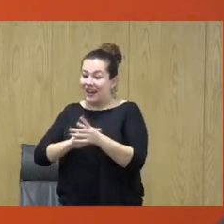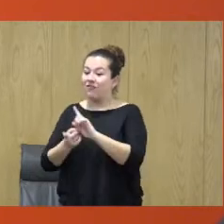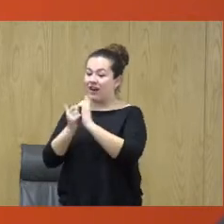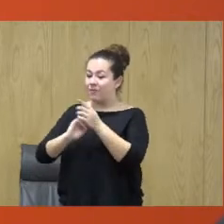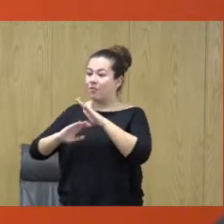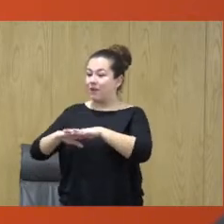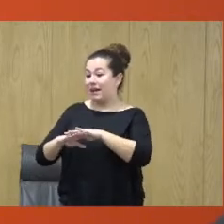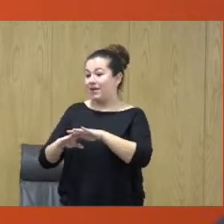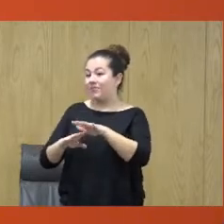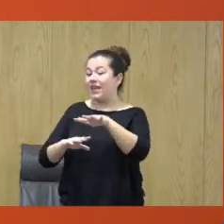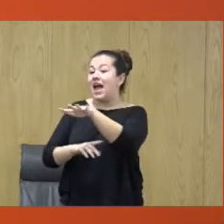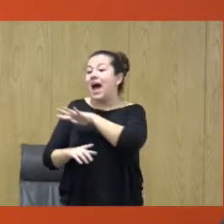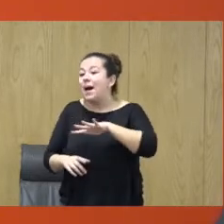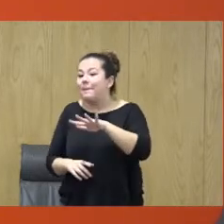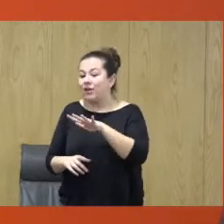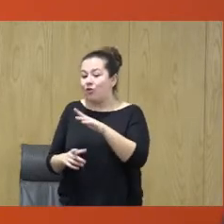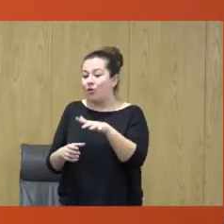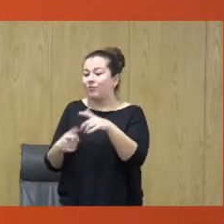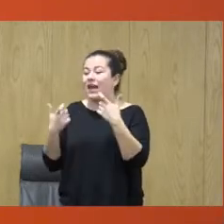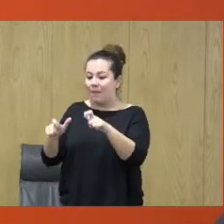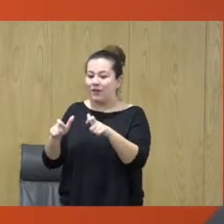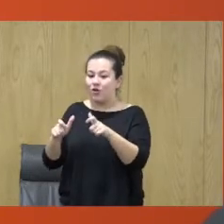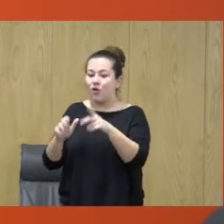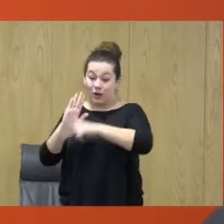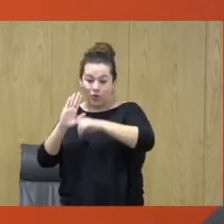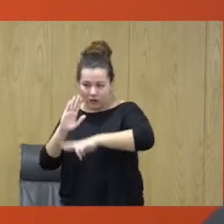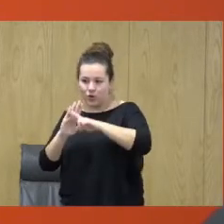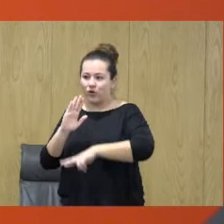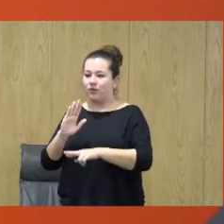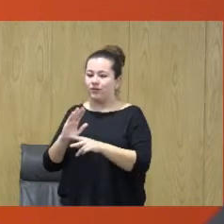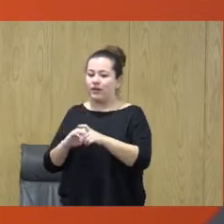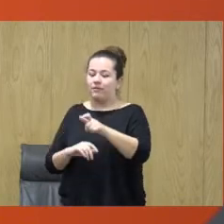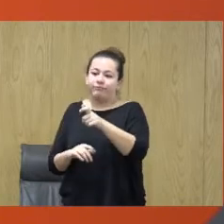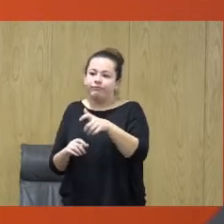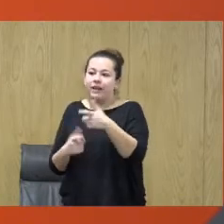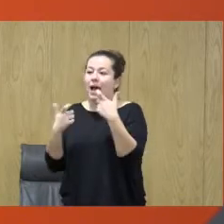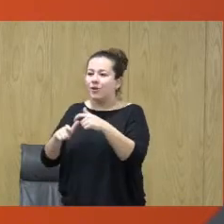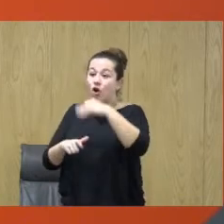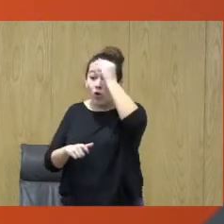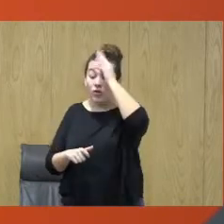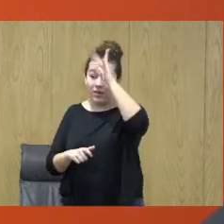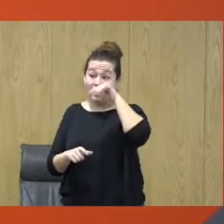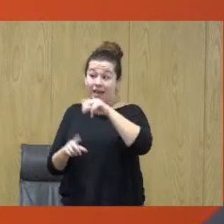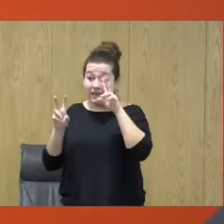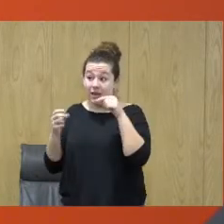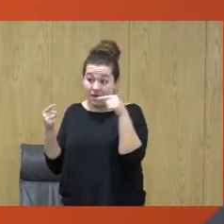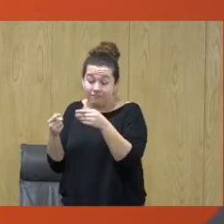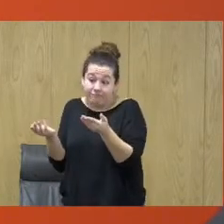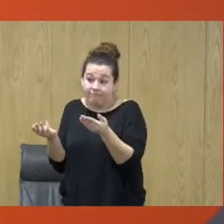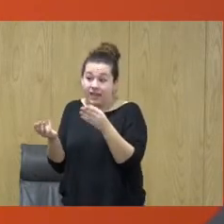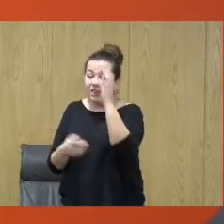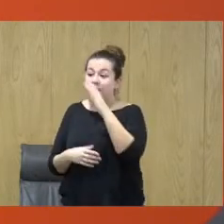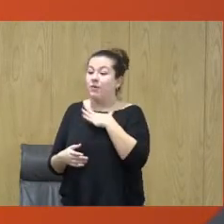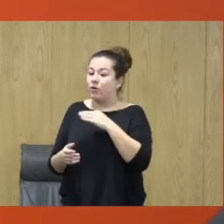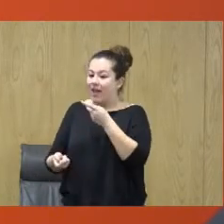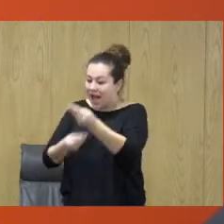ámbito regulatorio, en el ámbito de las políticas públicas, en el ámbito de la conciencia sobre estas cuestiones, es donde CERMI puede actuar. Y